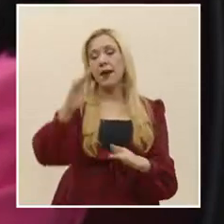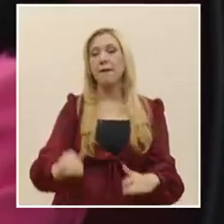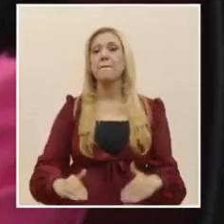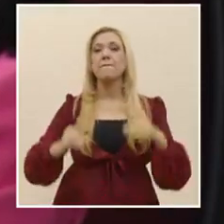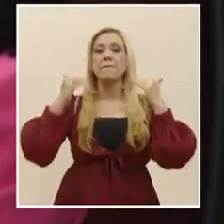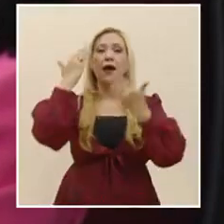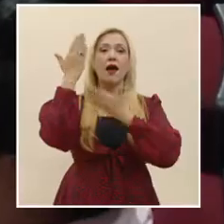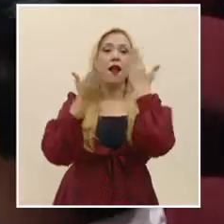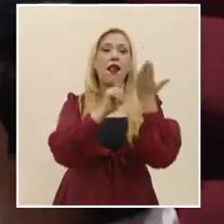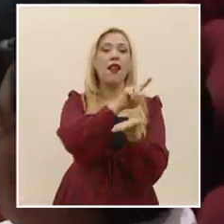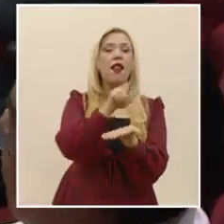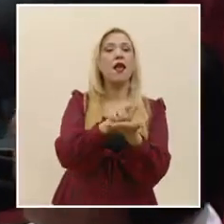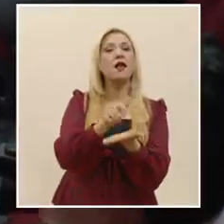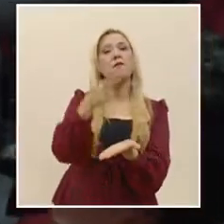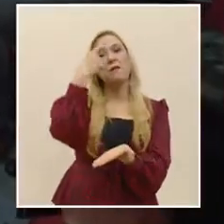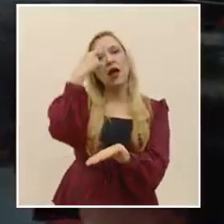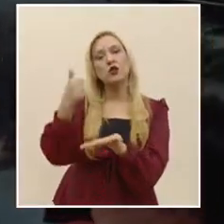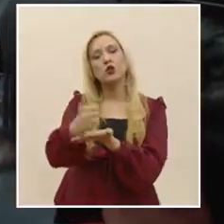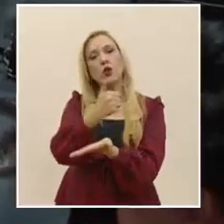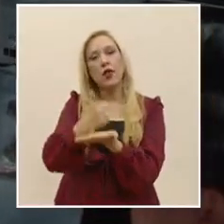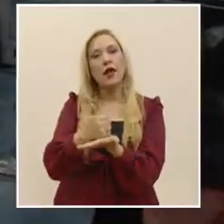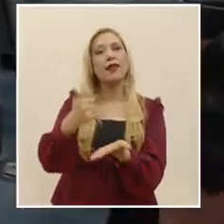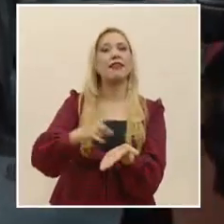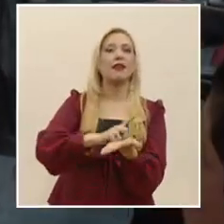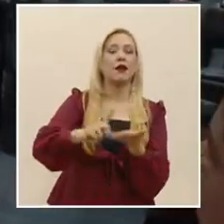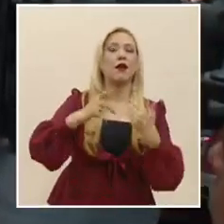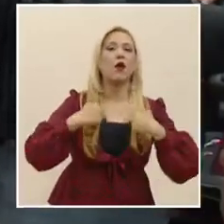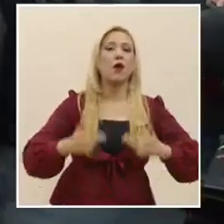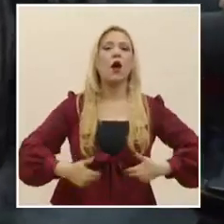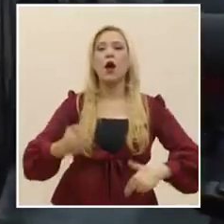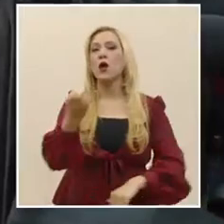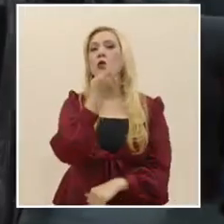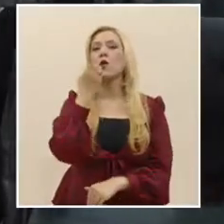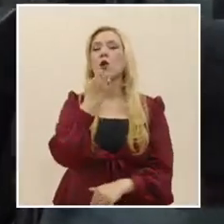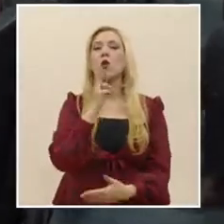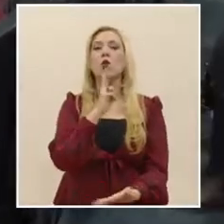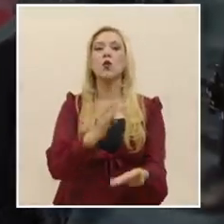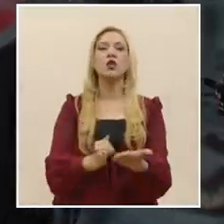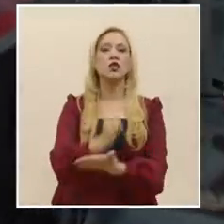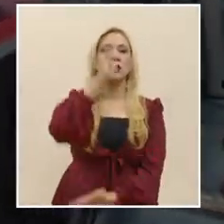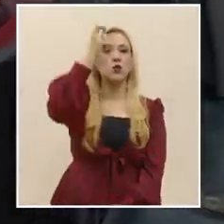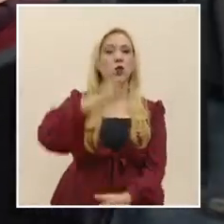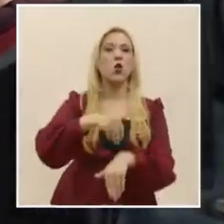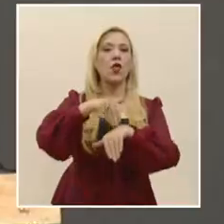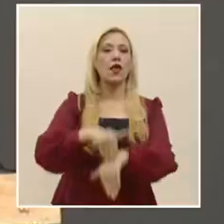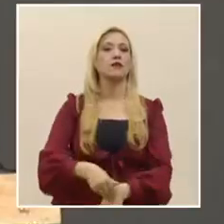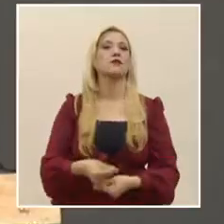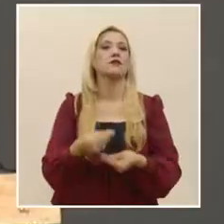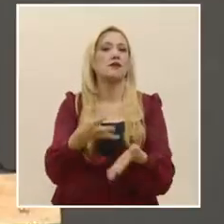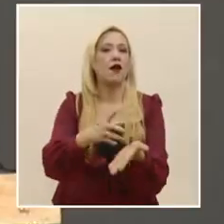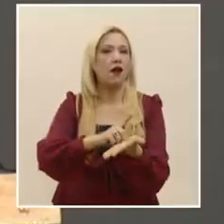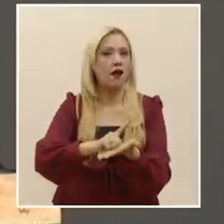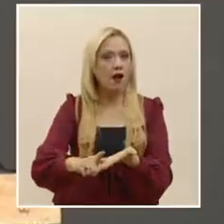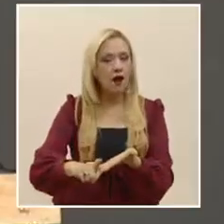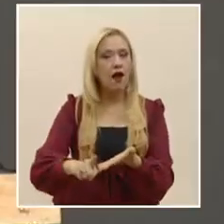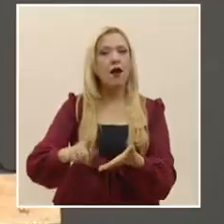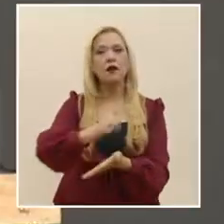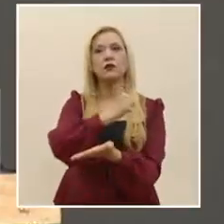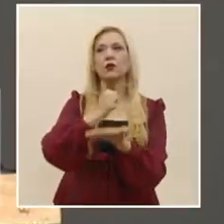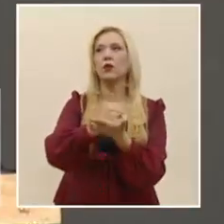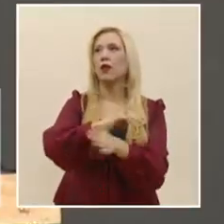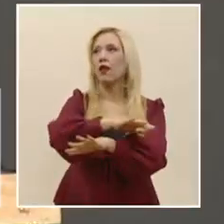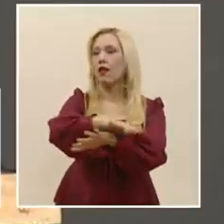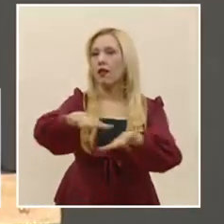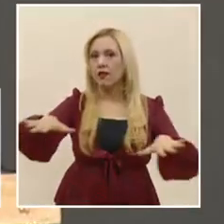Legislación Urbana y Derechos Humanos en el Colegio de Jurisprudencia Urbanística. Ante